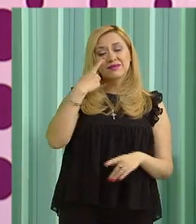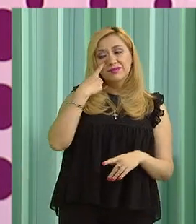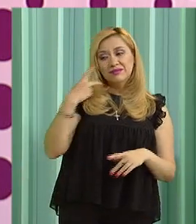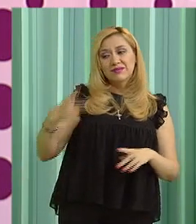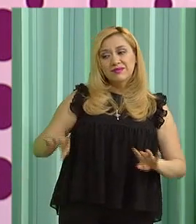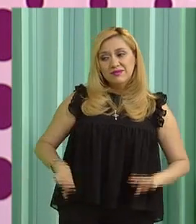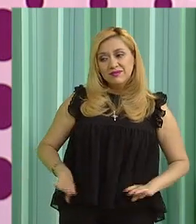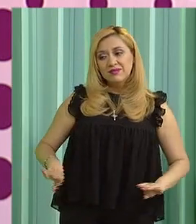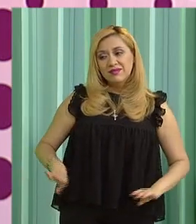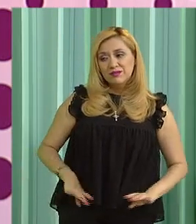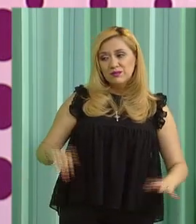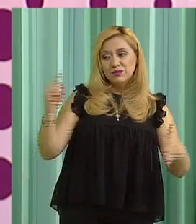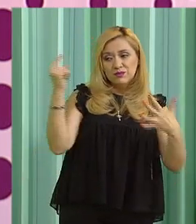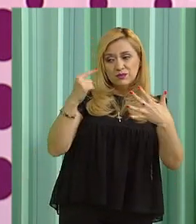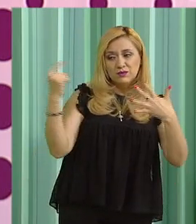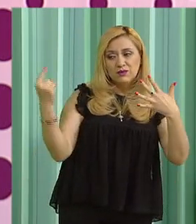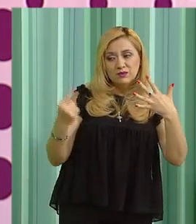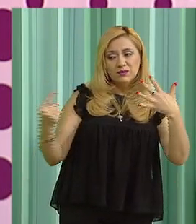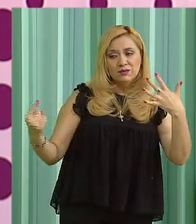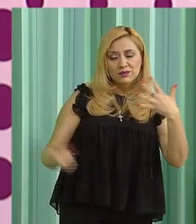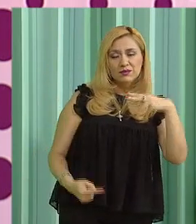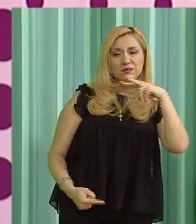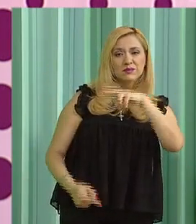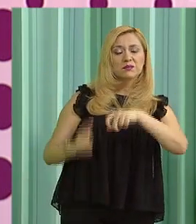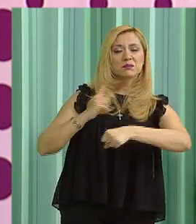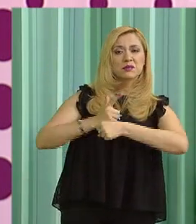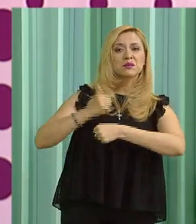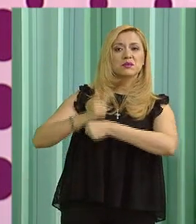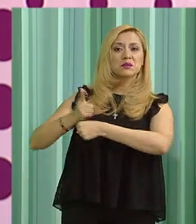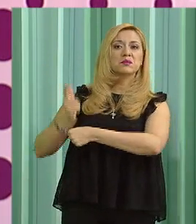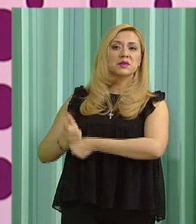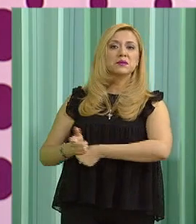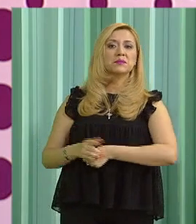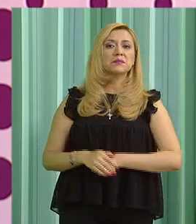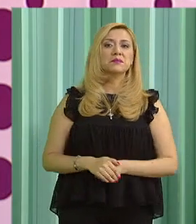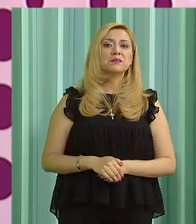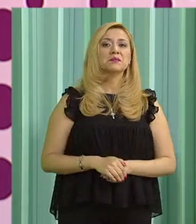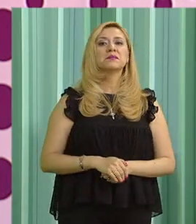generales, el perfil que podríamos encontrar.